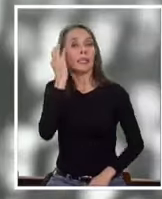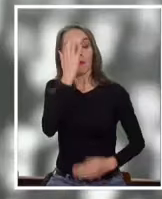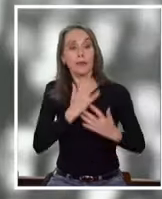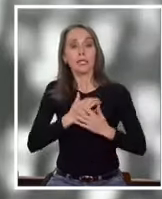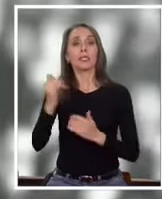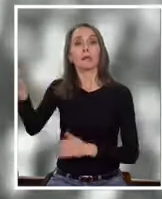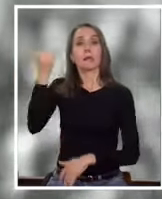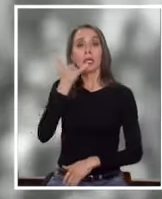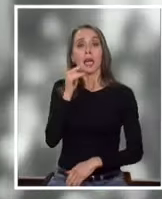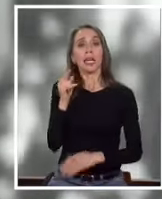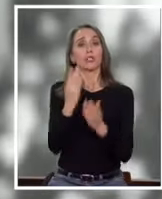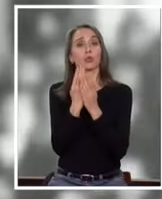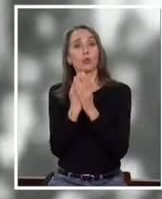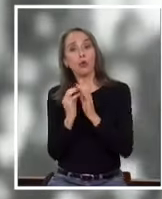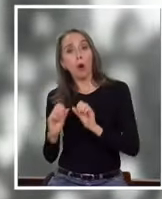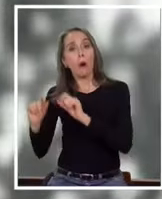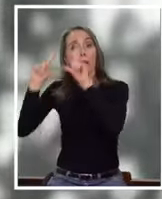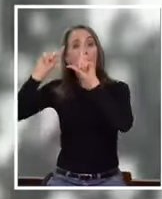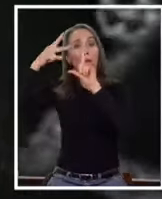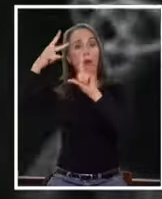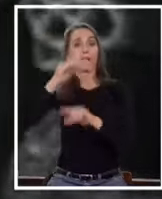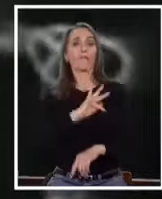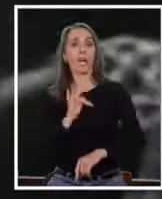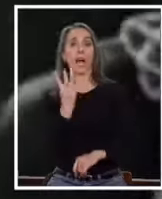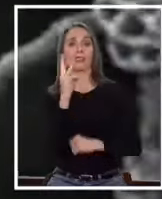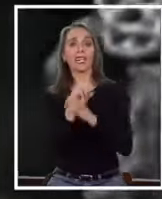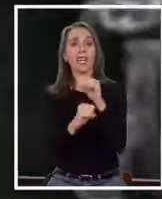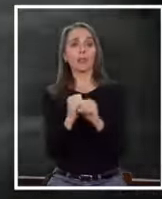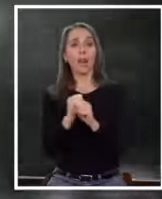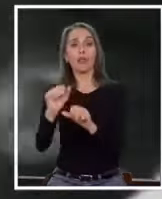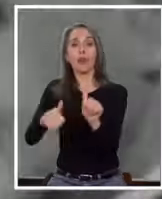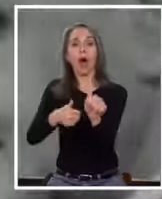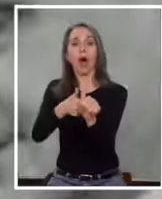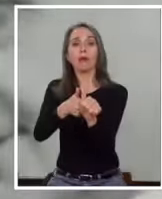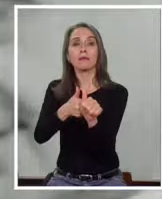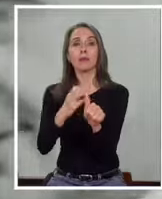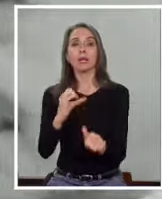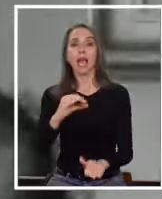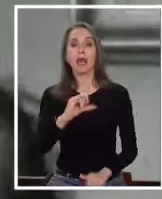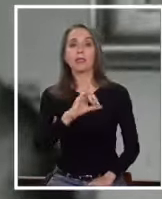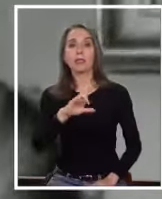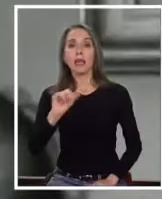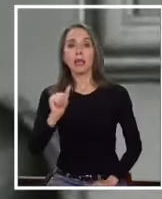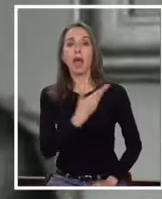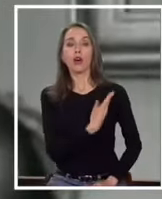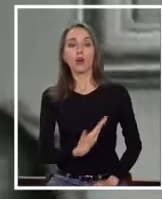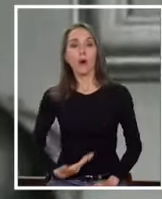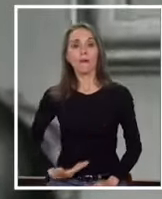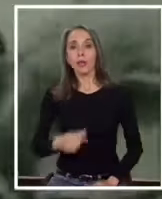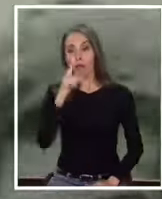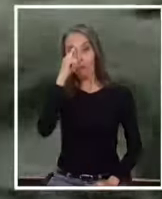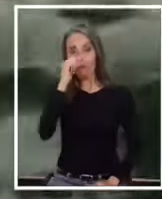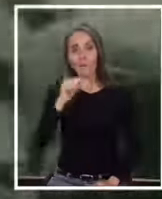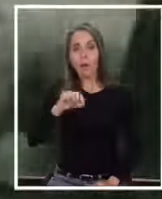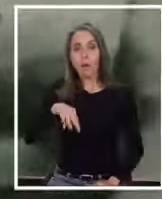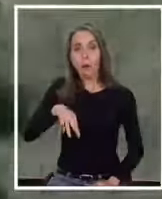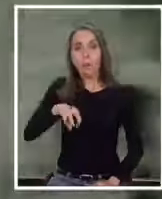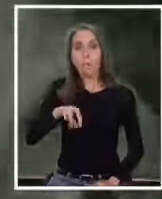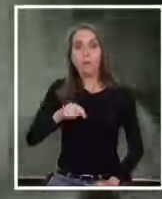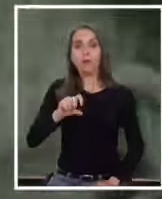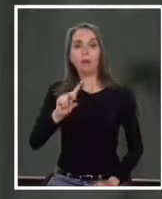estudios de posgrado en Francia y a sus 30 años ya era asesor en la Cancillería durante el gobierno de Eduardo Frei